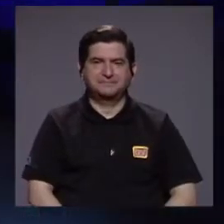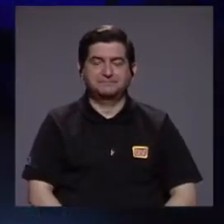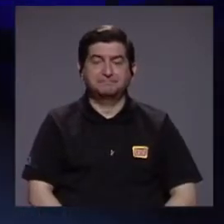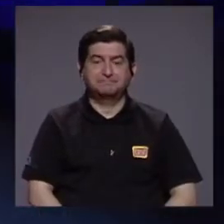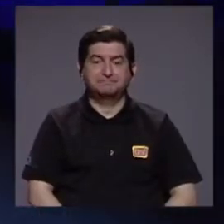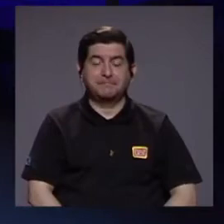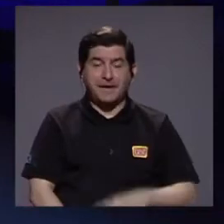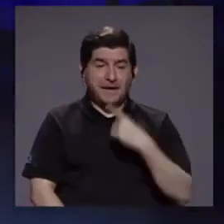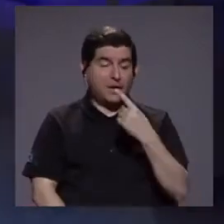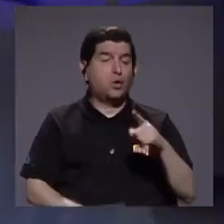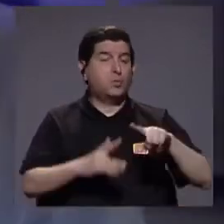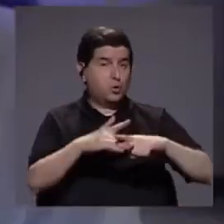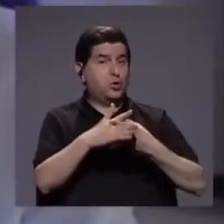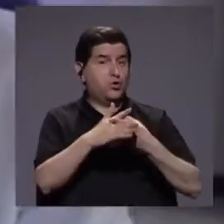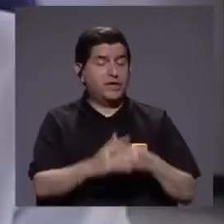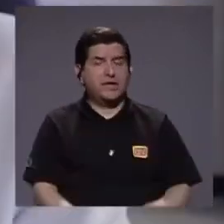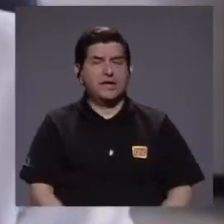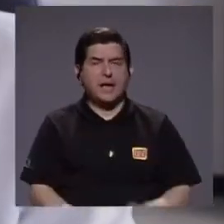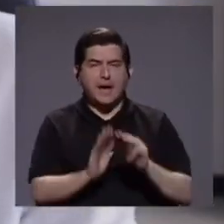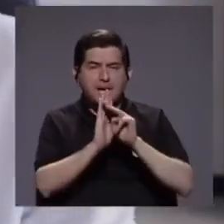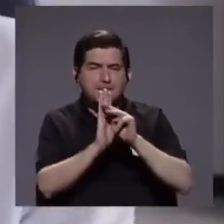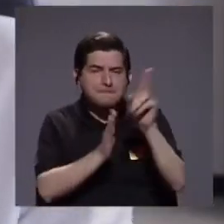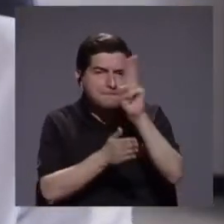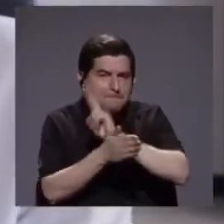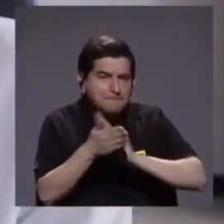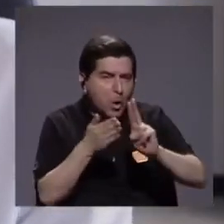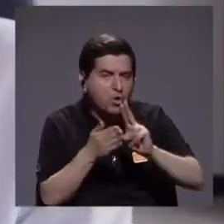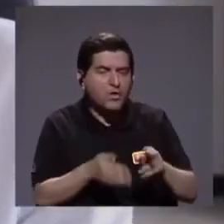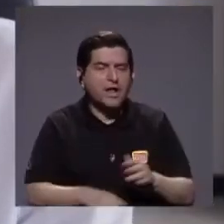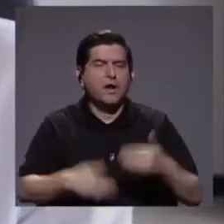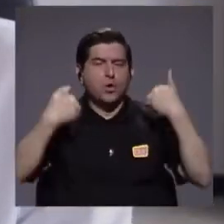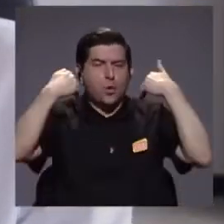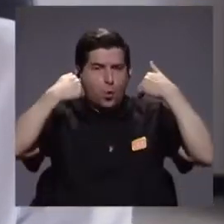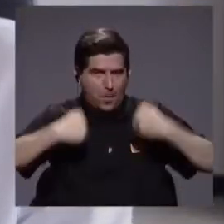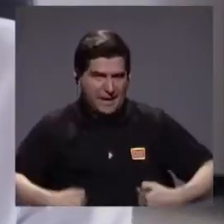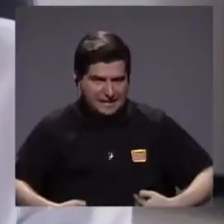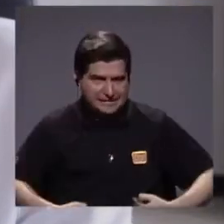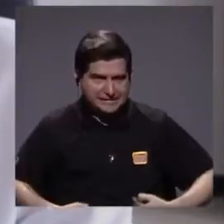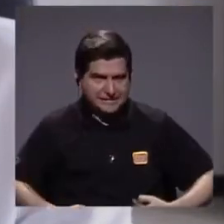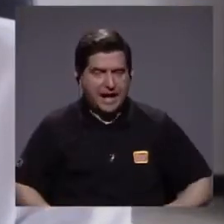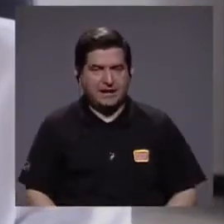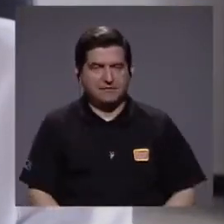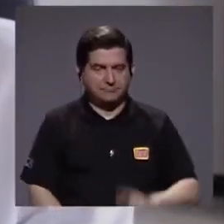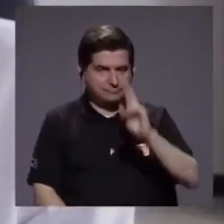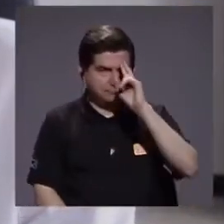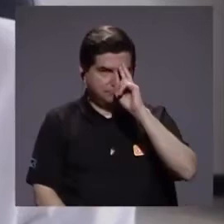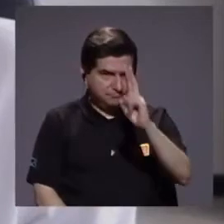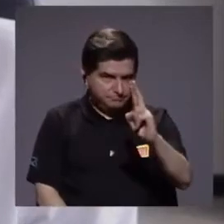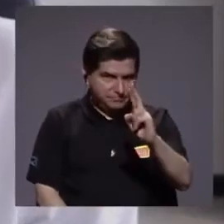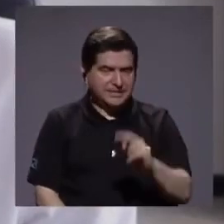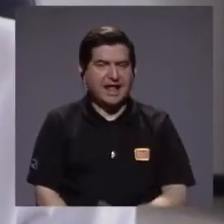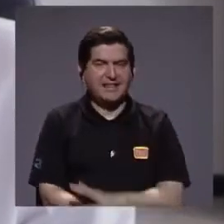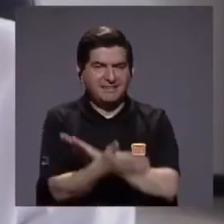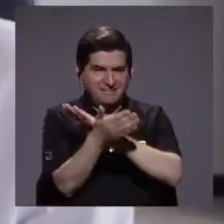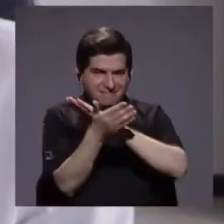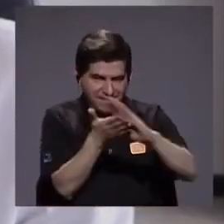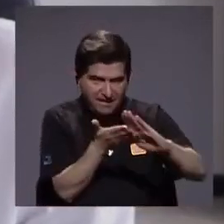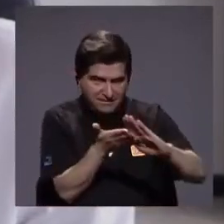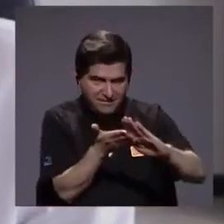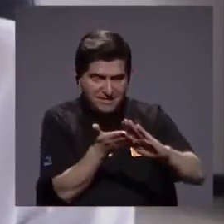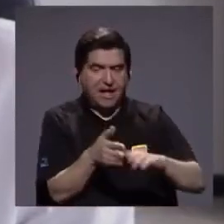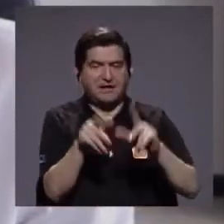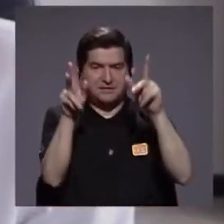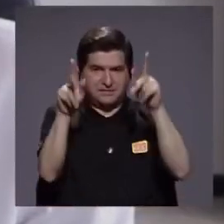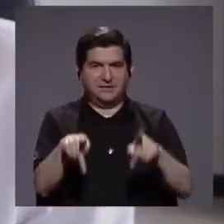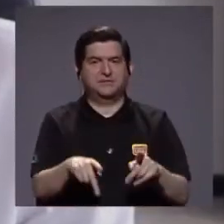Sí, como lo dije al principio, nuestro modelo de universidad humanista, donde se respeta la dignidad de